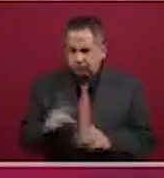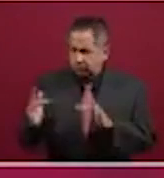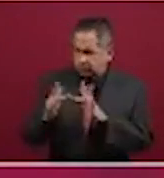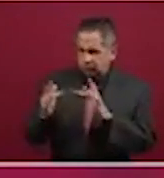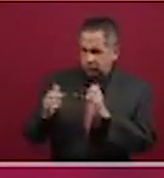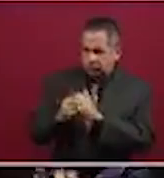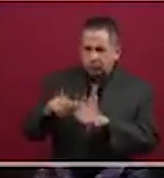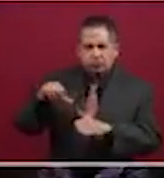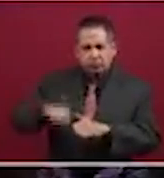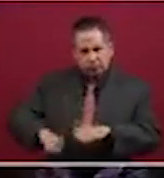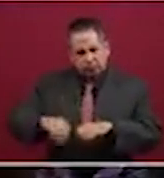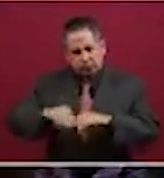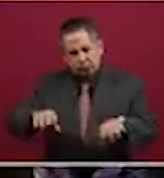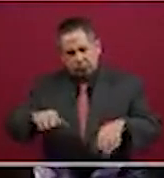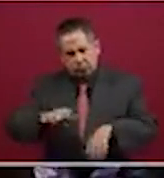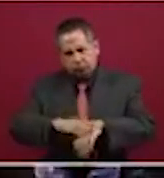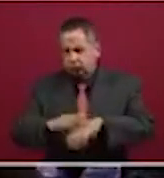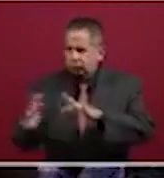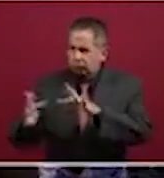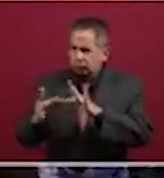hoy mismo